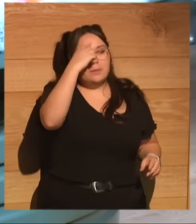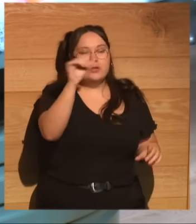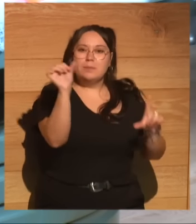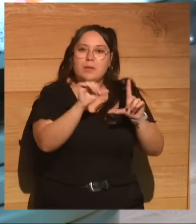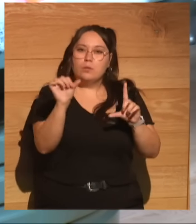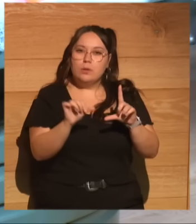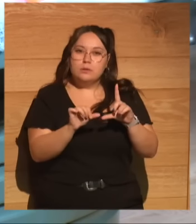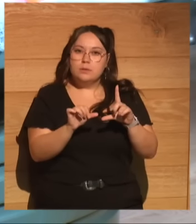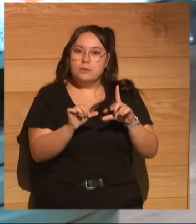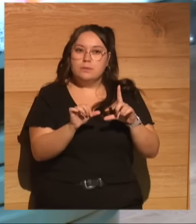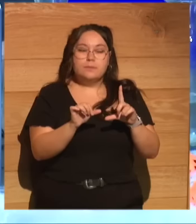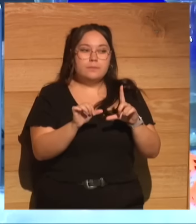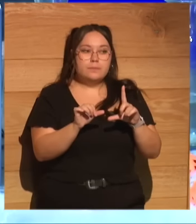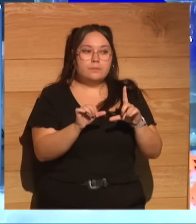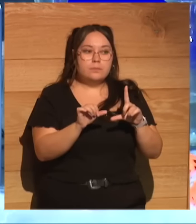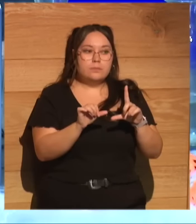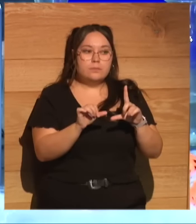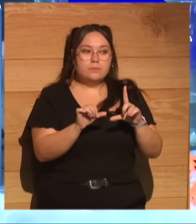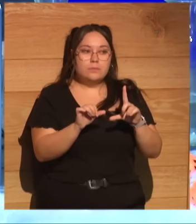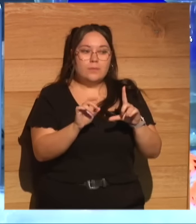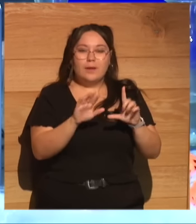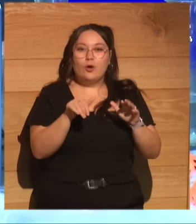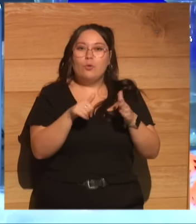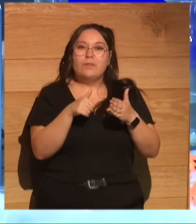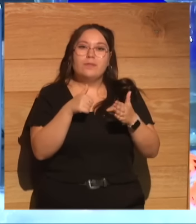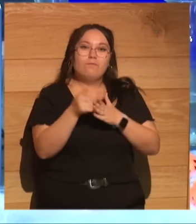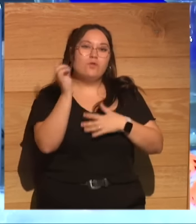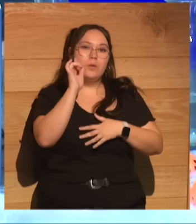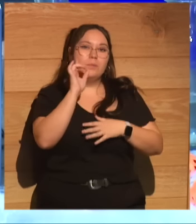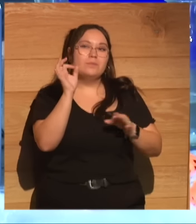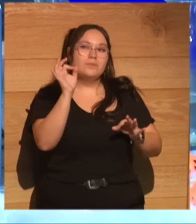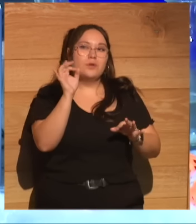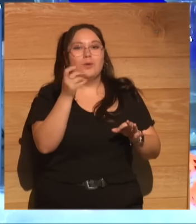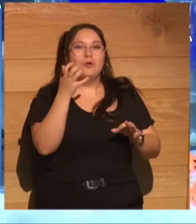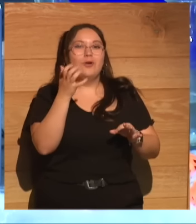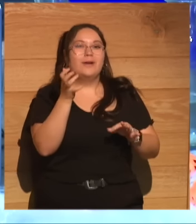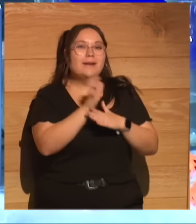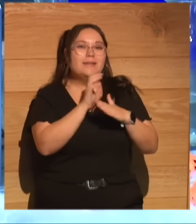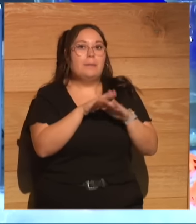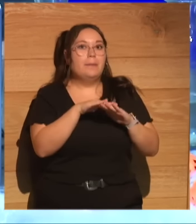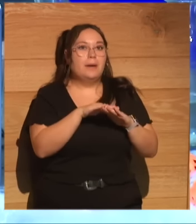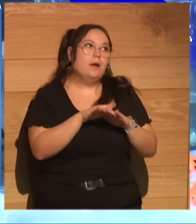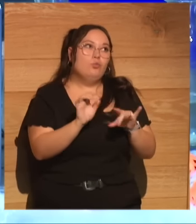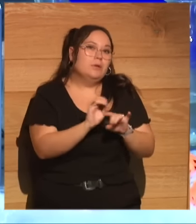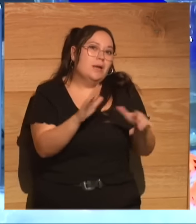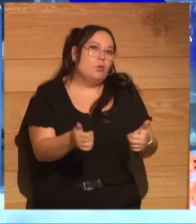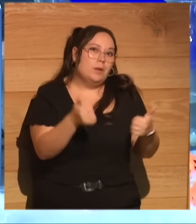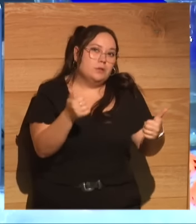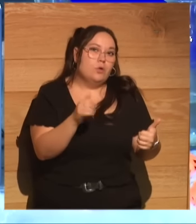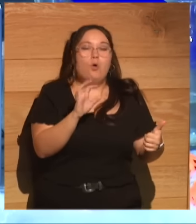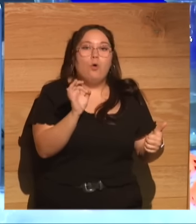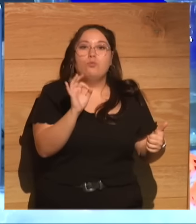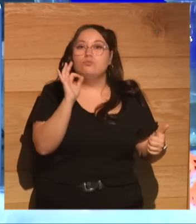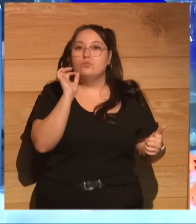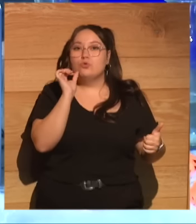películas, no echáis de menos que pusieran unas cuantas risas en algunas películas? En algunas. Que pusieran risas para que dejarlo... Sí. O un código de